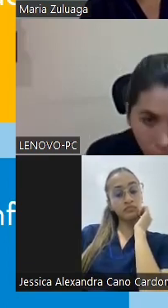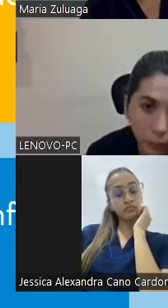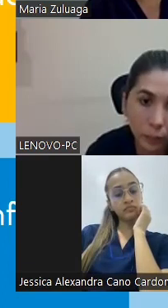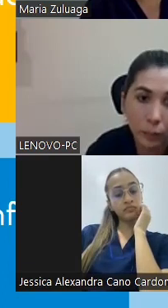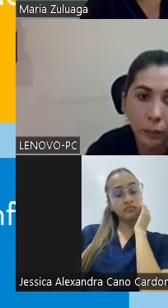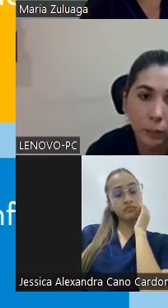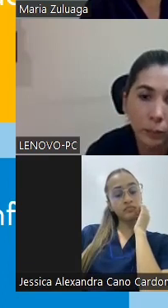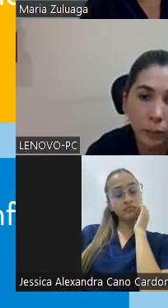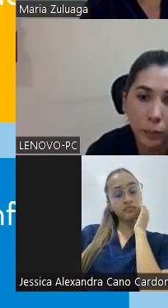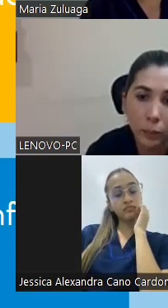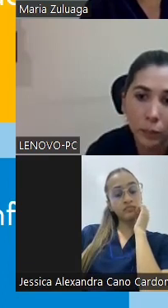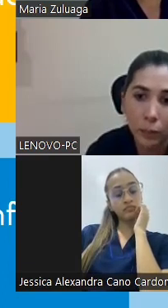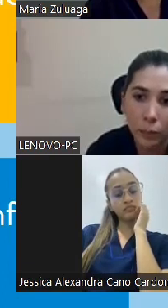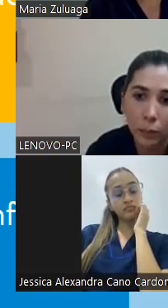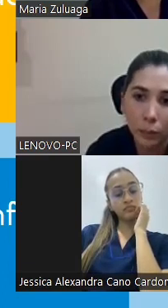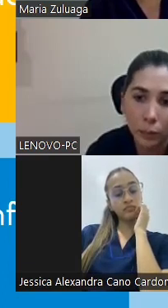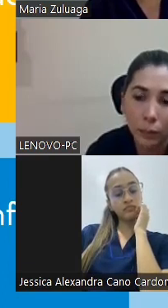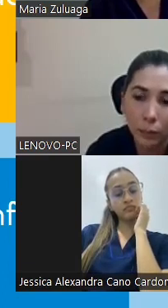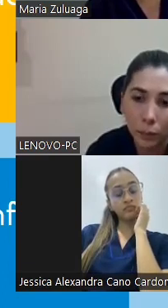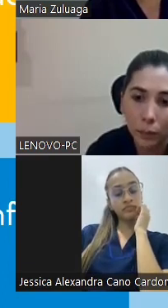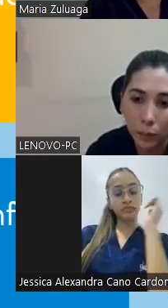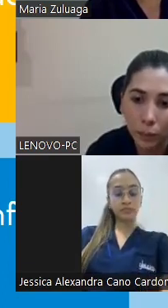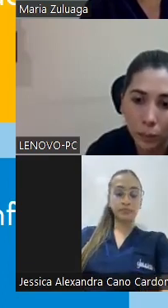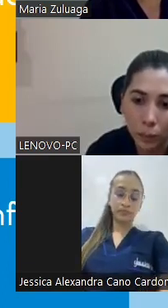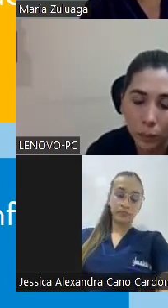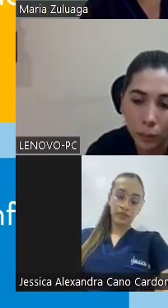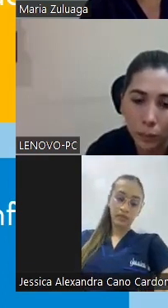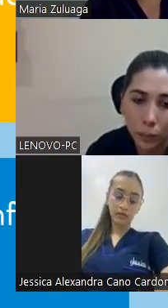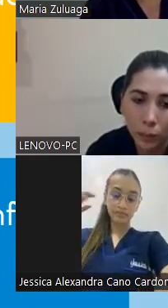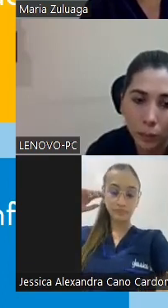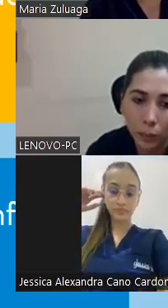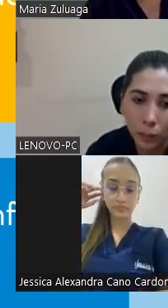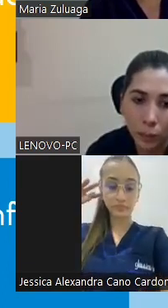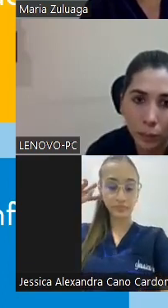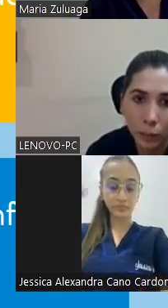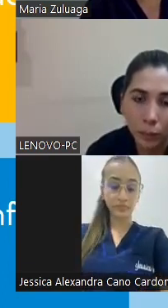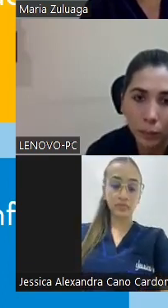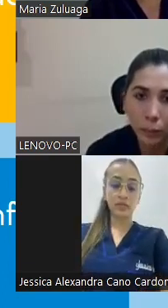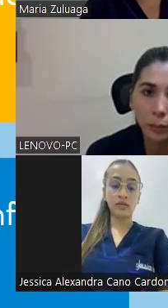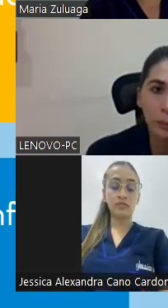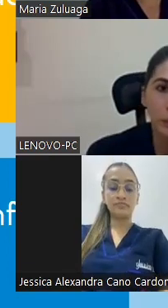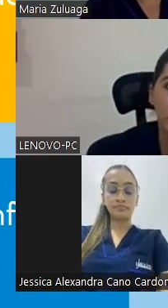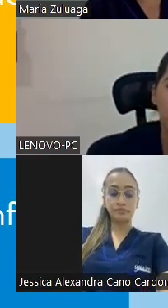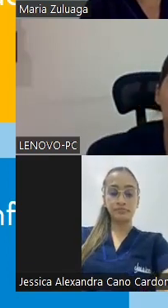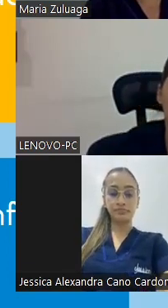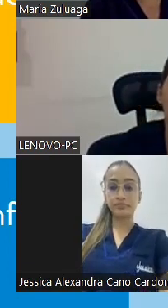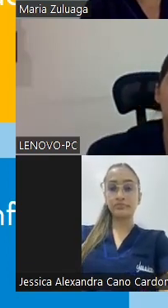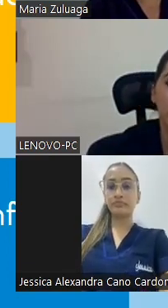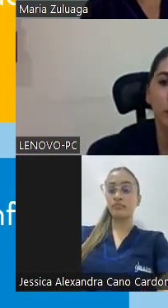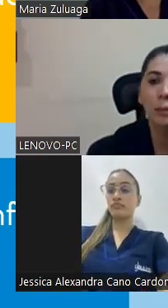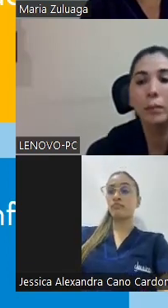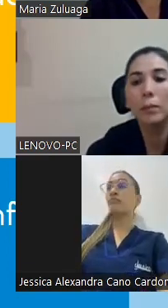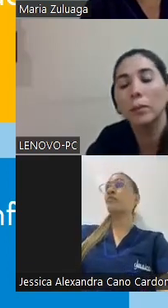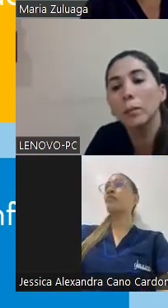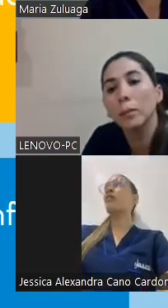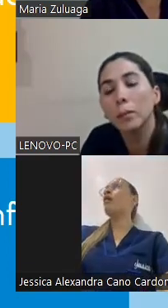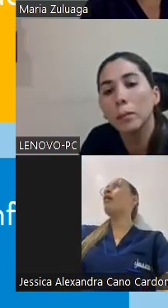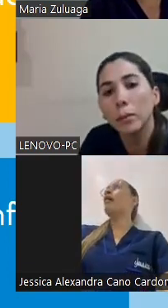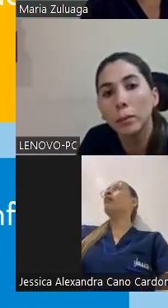o deberá mantenerse pues como dicho control de acuerdo a la investigación a utilizar.